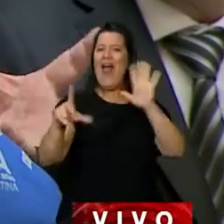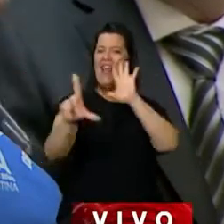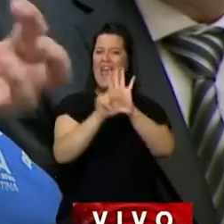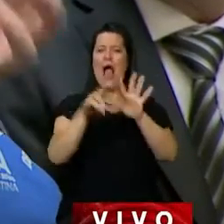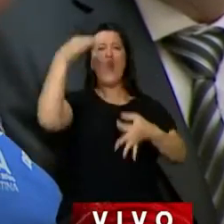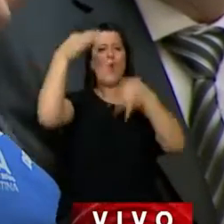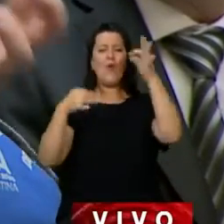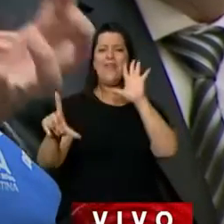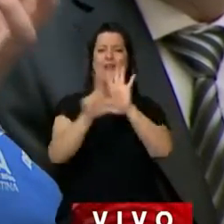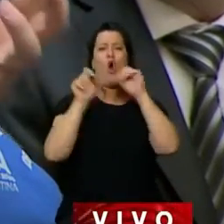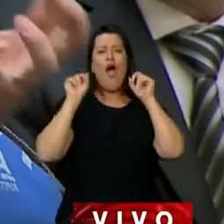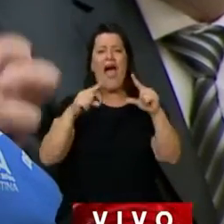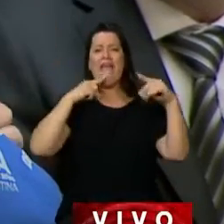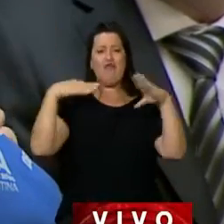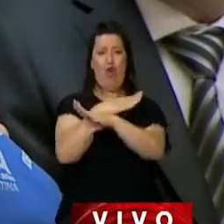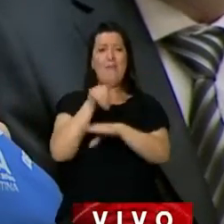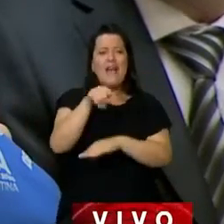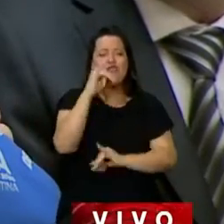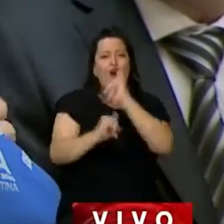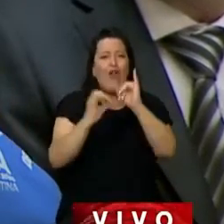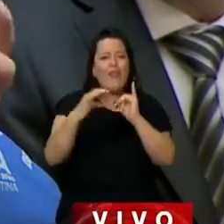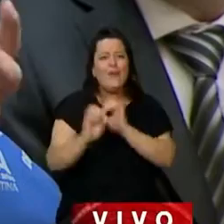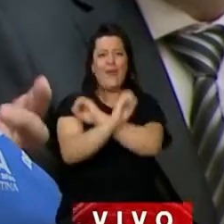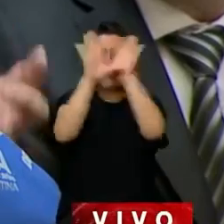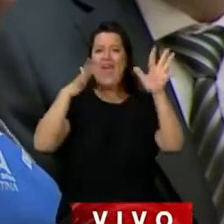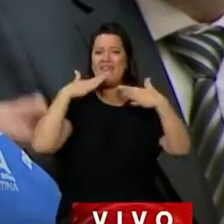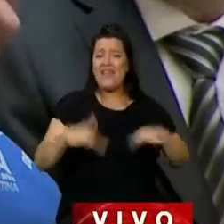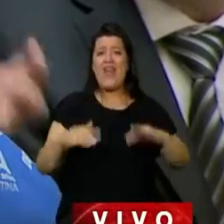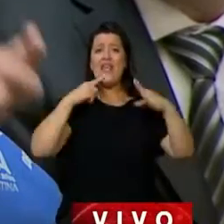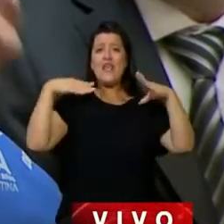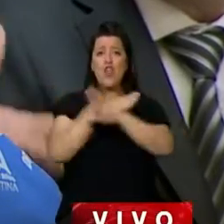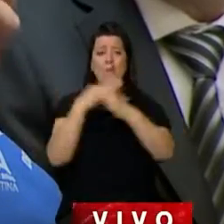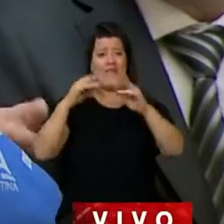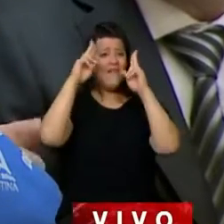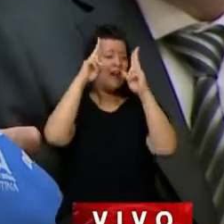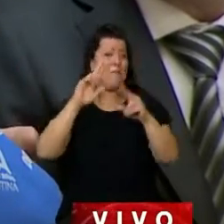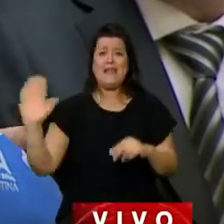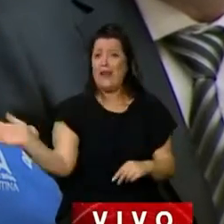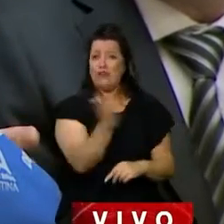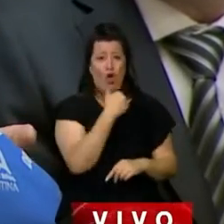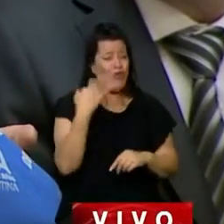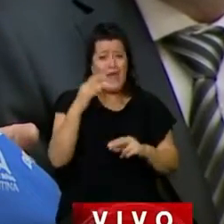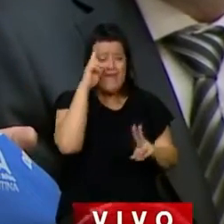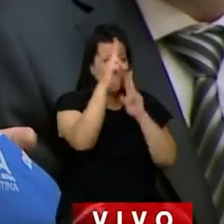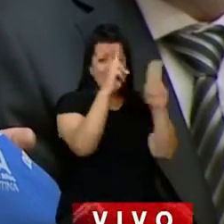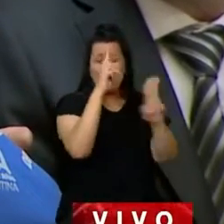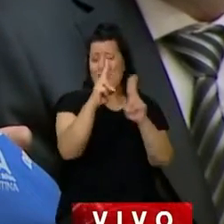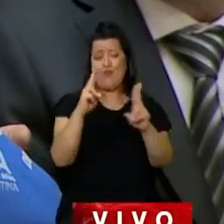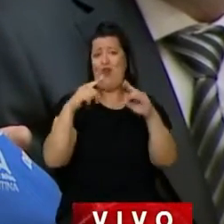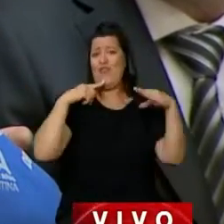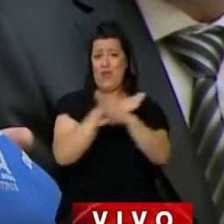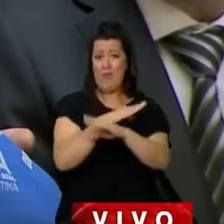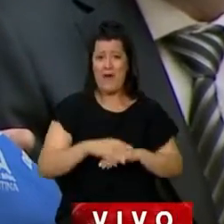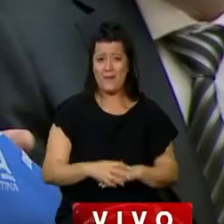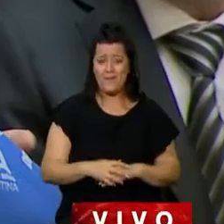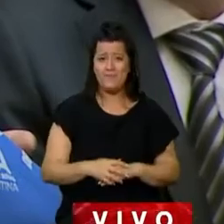y jurídico a un idioma, esto es lo que tenemos que entender, a un idioma que tiene que ser respetado como tal. De alguna manera,